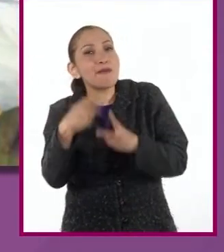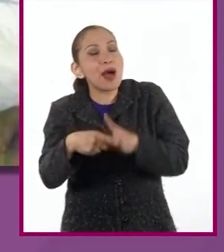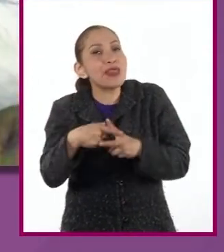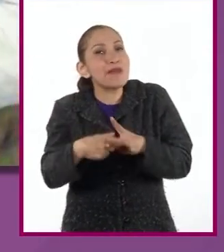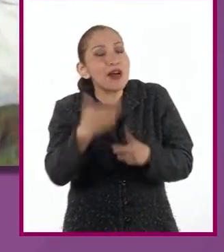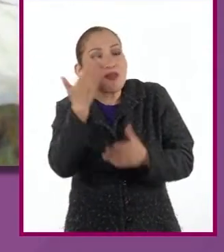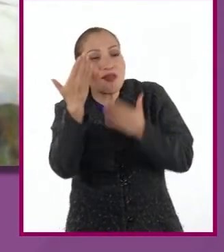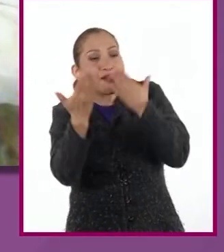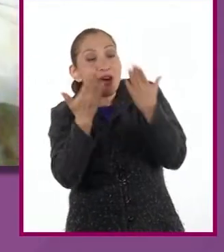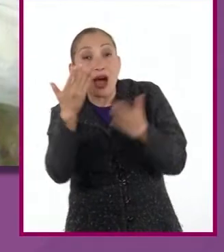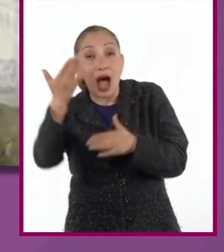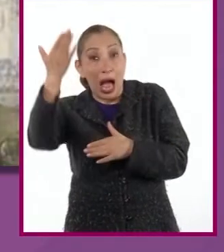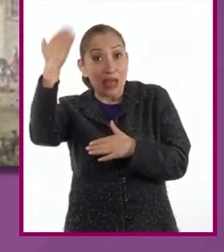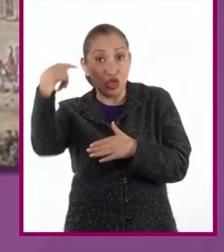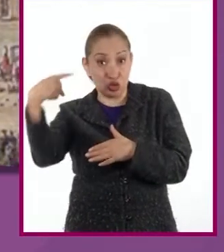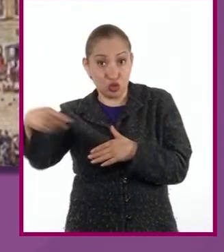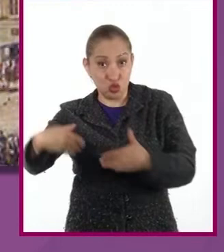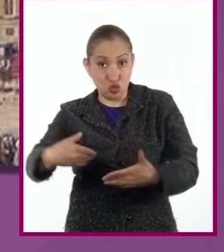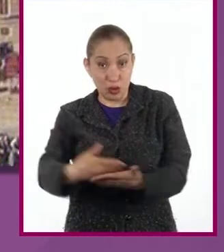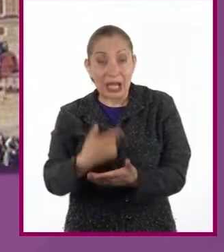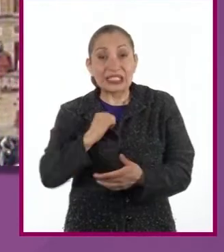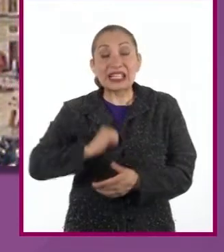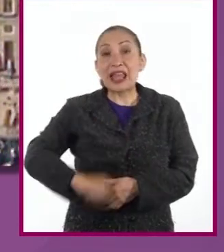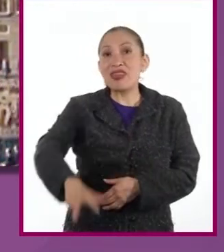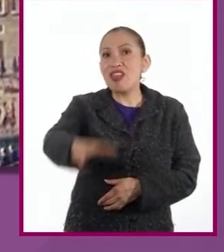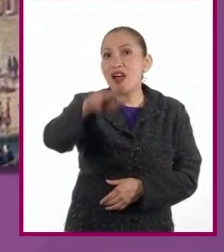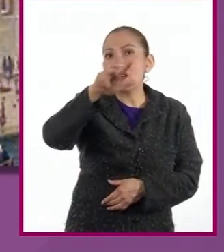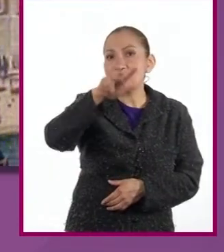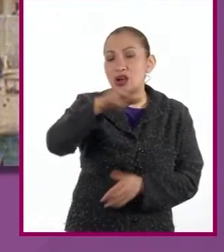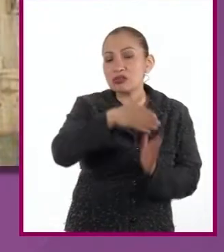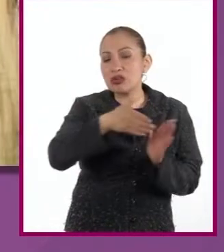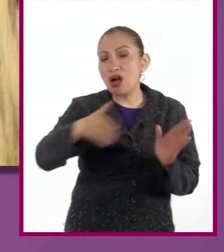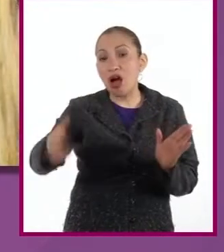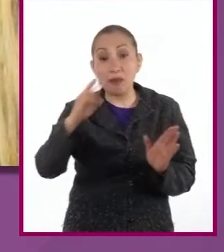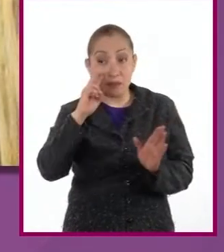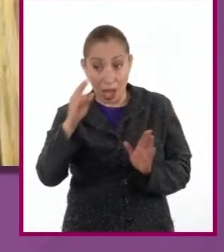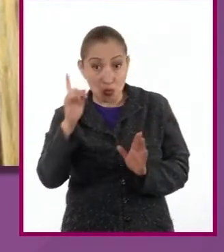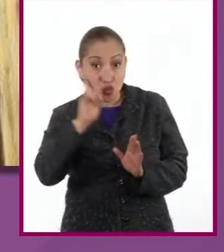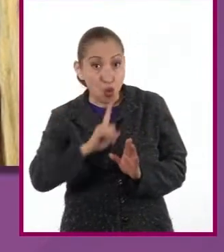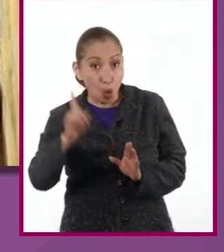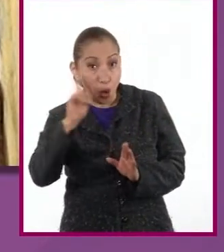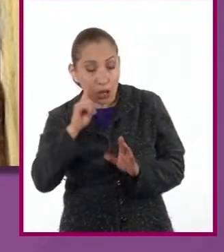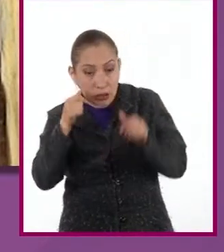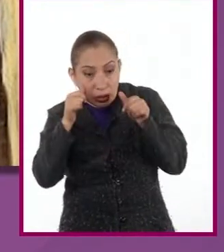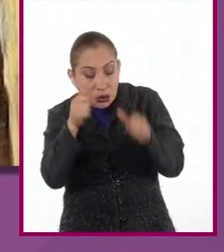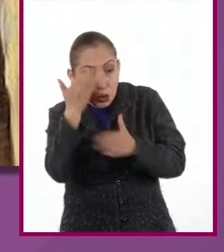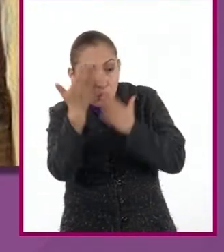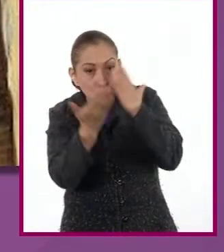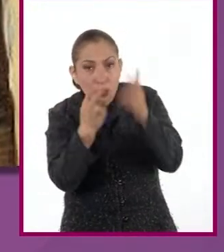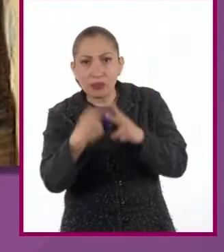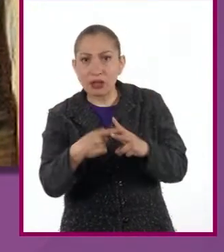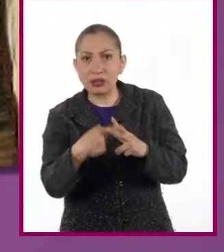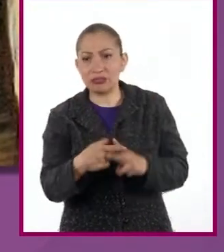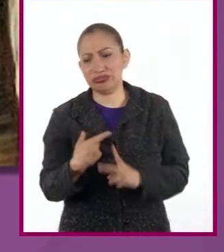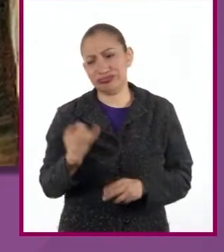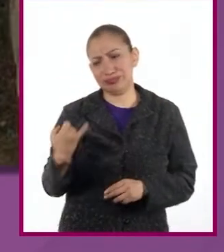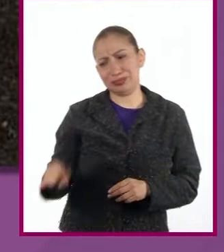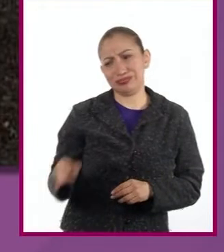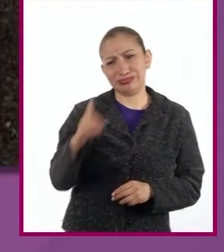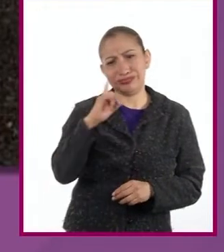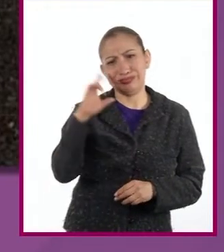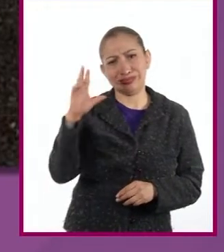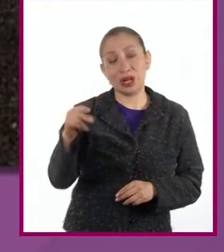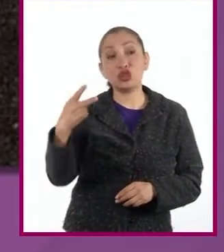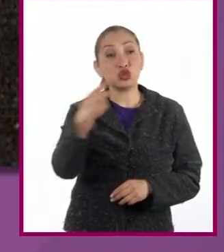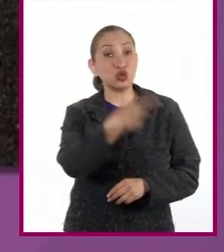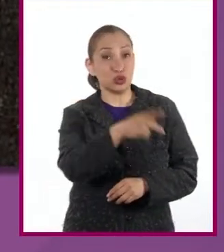matemáticas. En su época, a finales del siglo XVIII, no era bien visto que una mujer se dedicara al estudio de esta ciencia exacta, por lo que